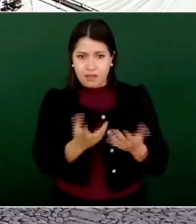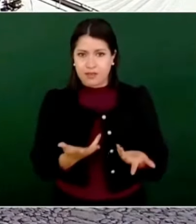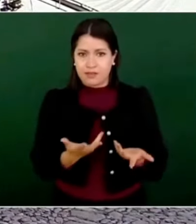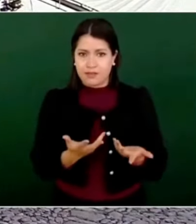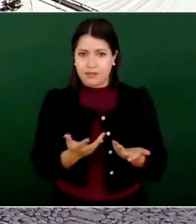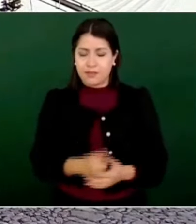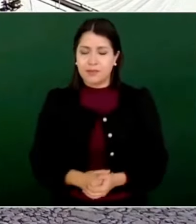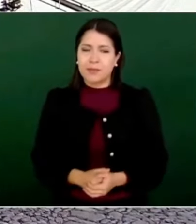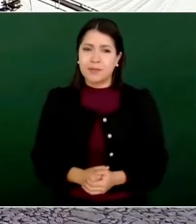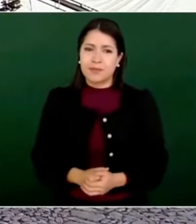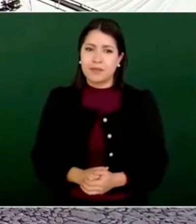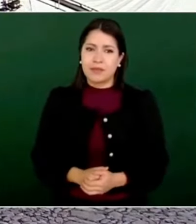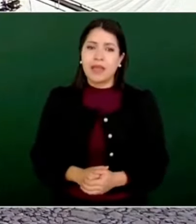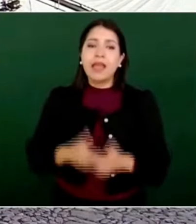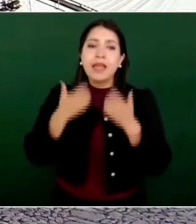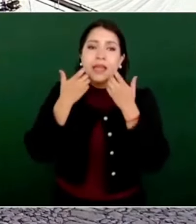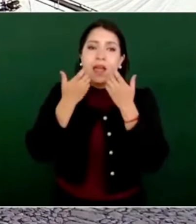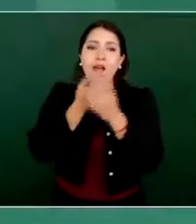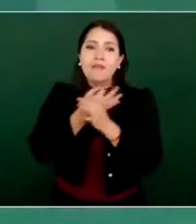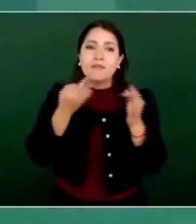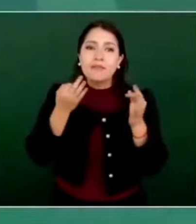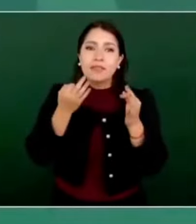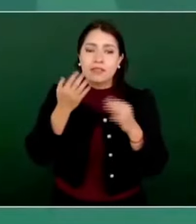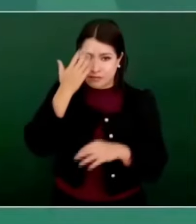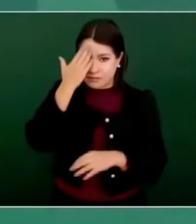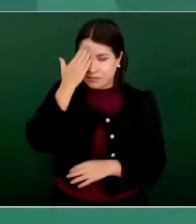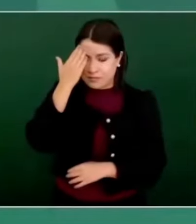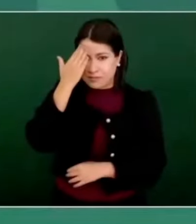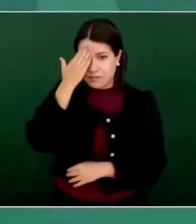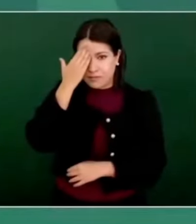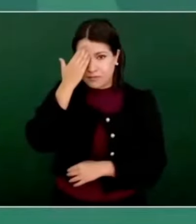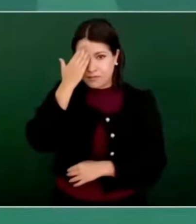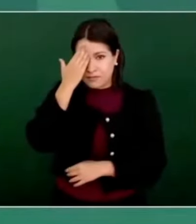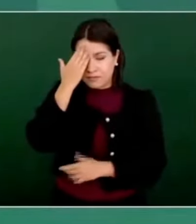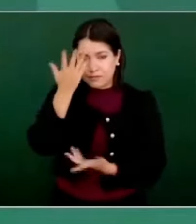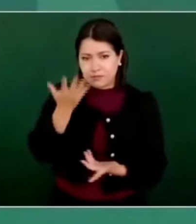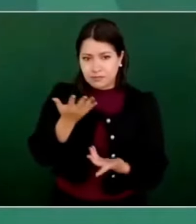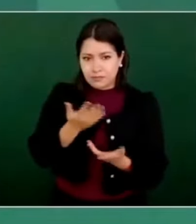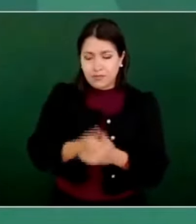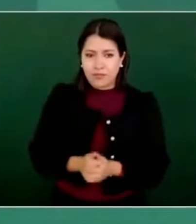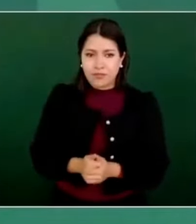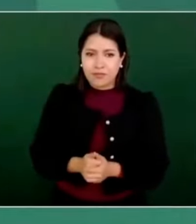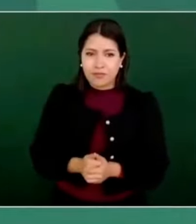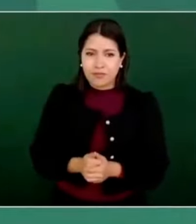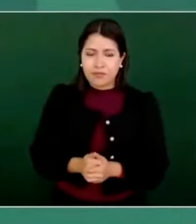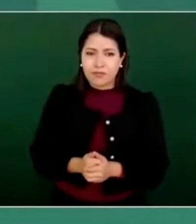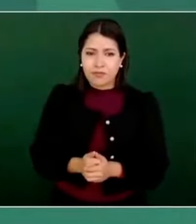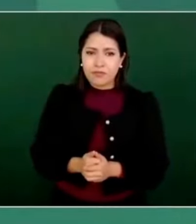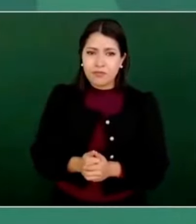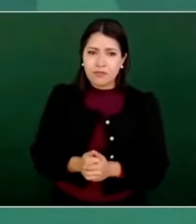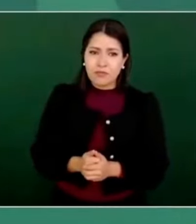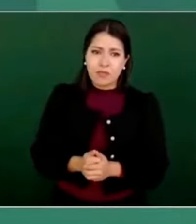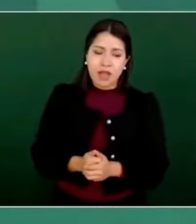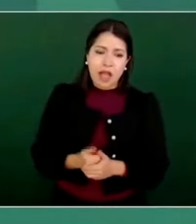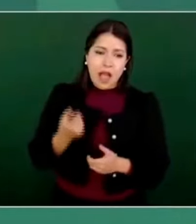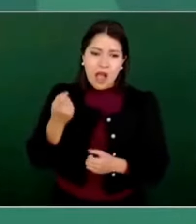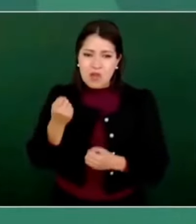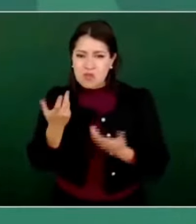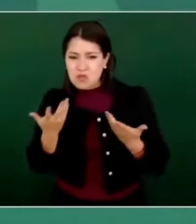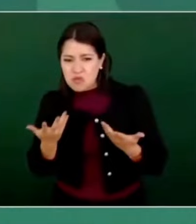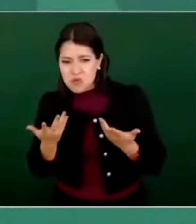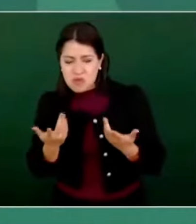decirle a los dirigentes que no mezclen una cosa